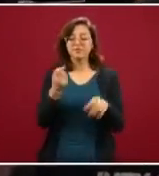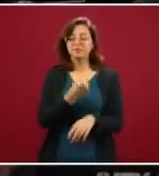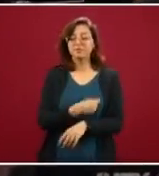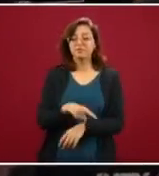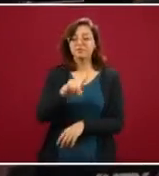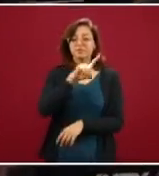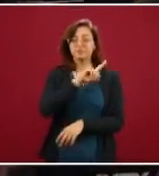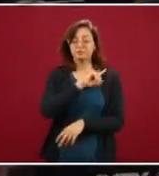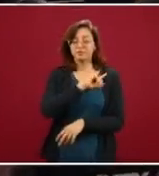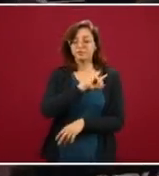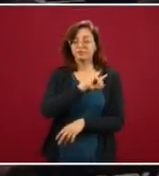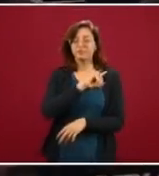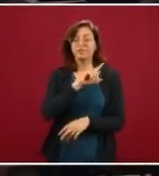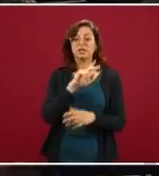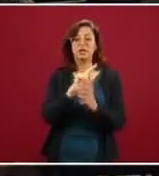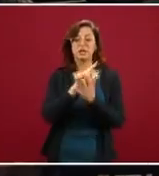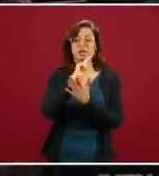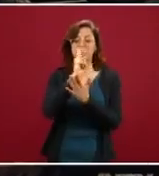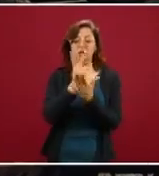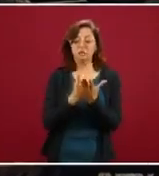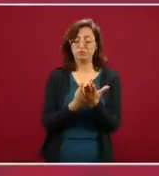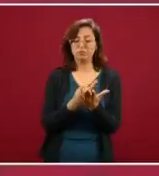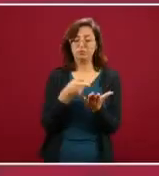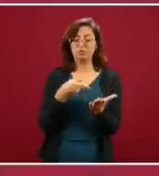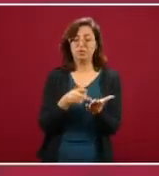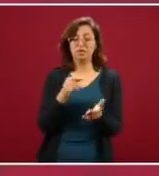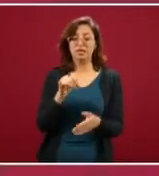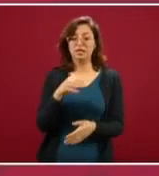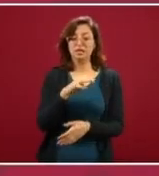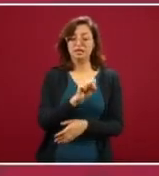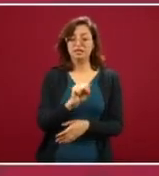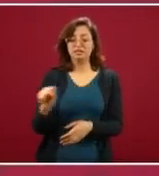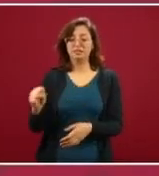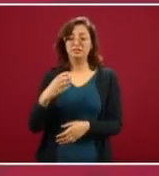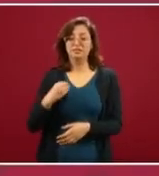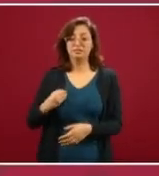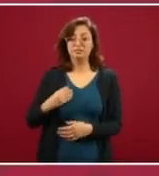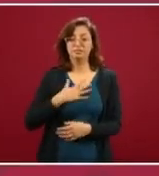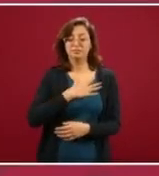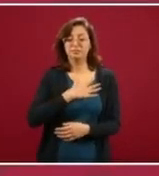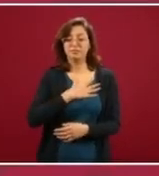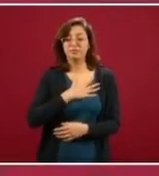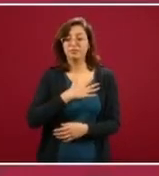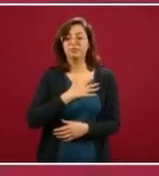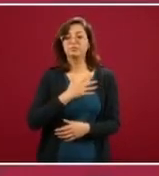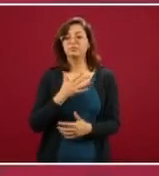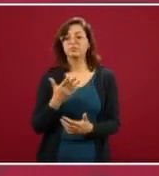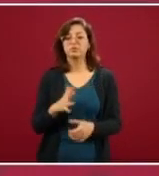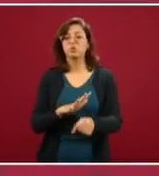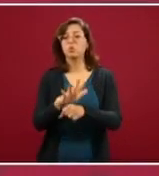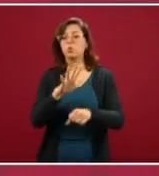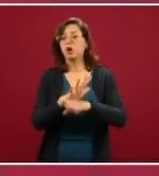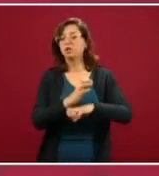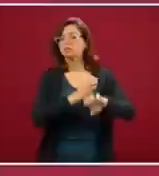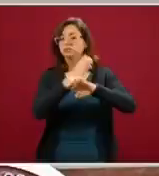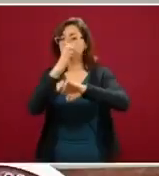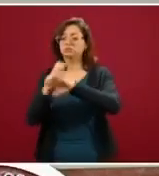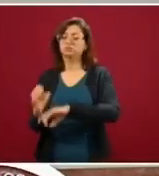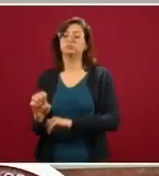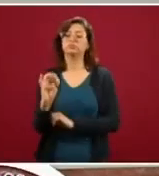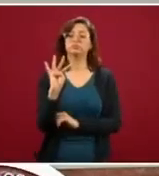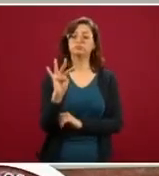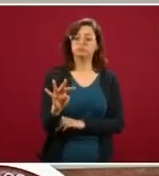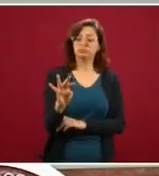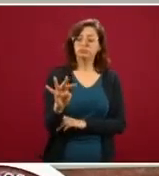este programa de IMSS Bienestar aplica en 19 estados